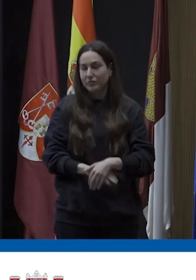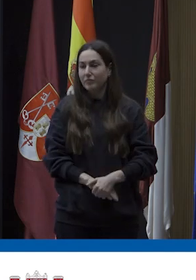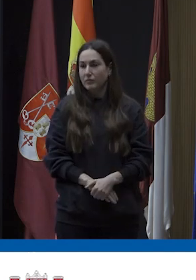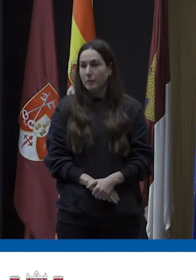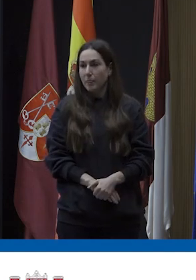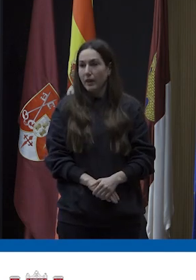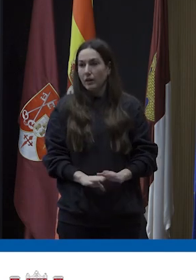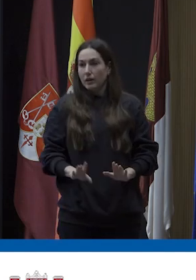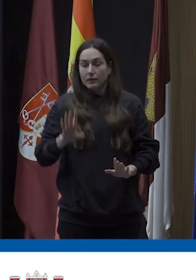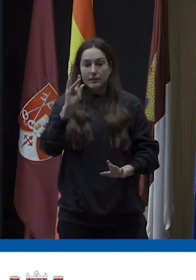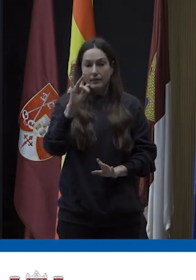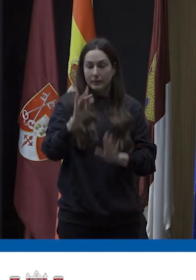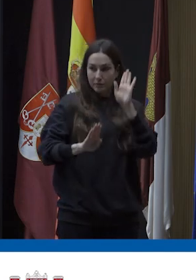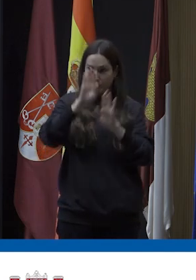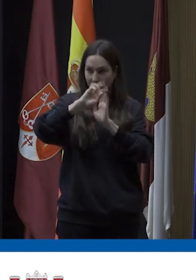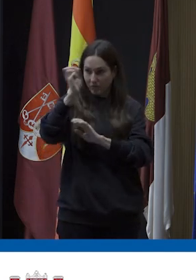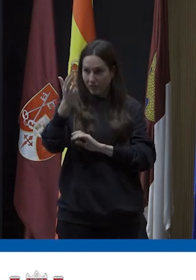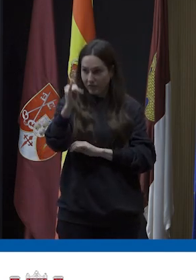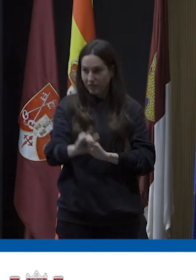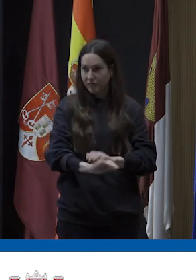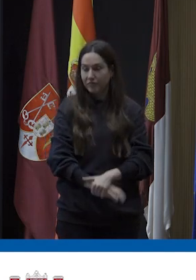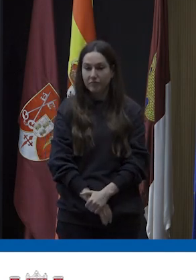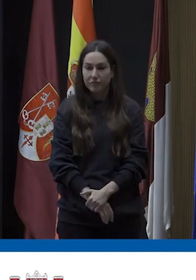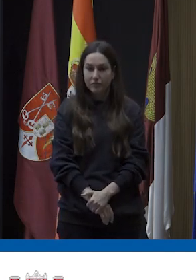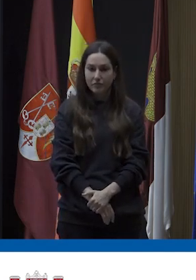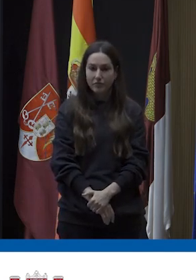Para más cuestiones, sí, voy para allá.